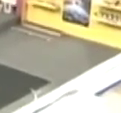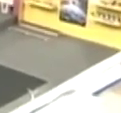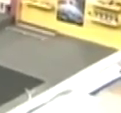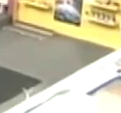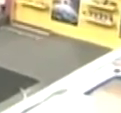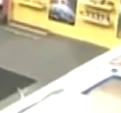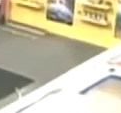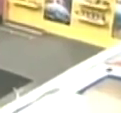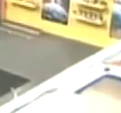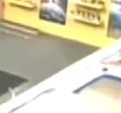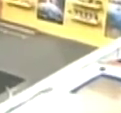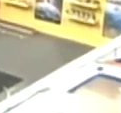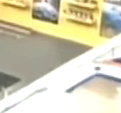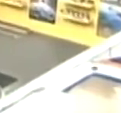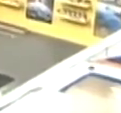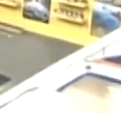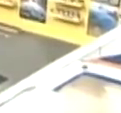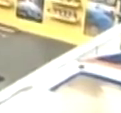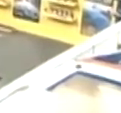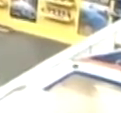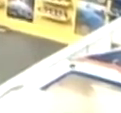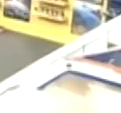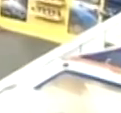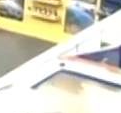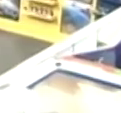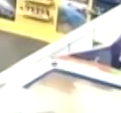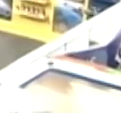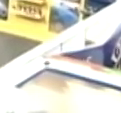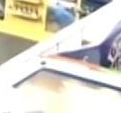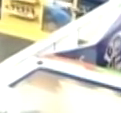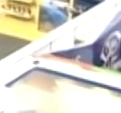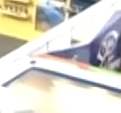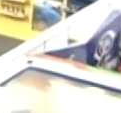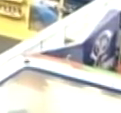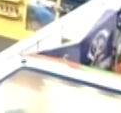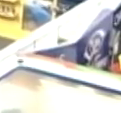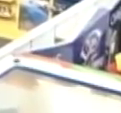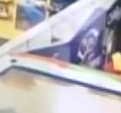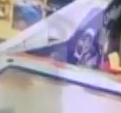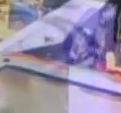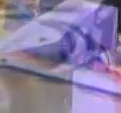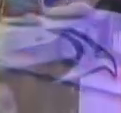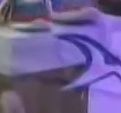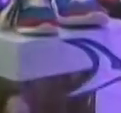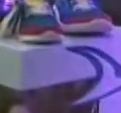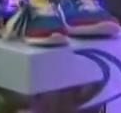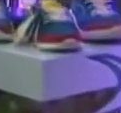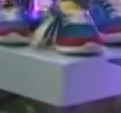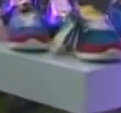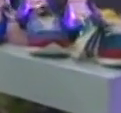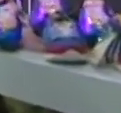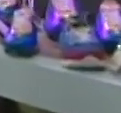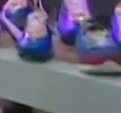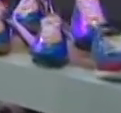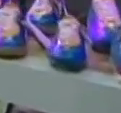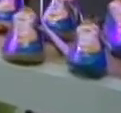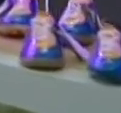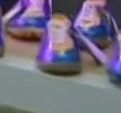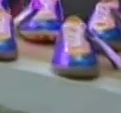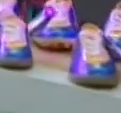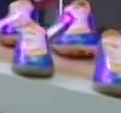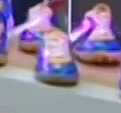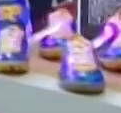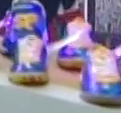para el pueblo. Como lo dijo recientemente el presidente Nicolás Maduro, es importante proteger al pueblo y brindarle seguridad en